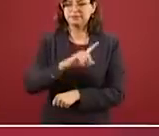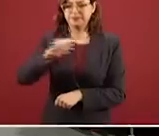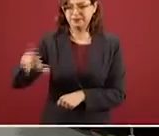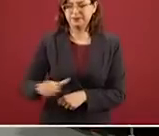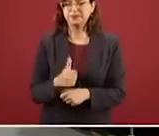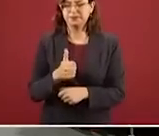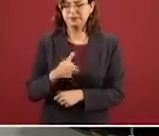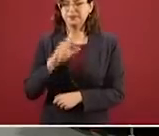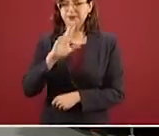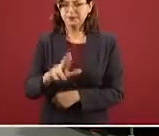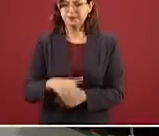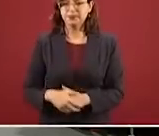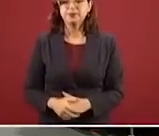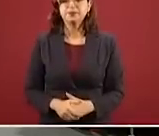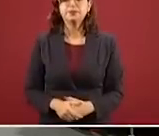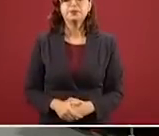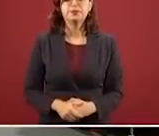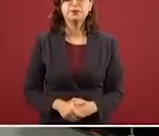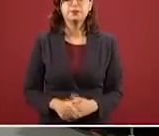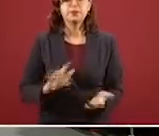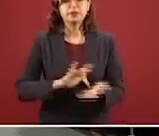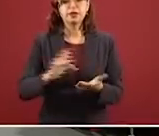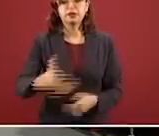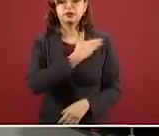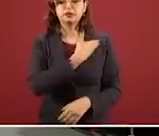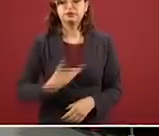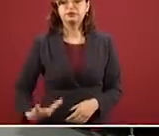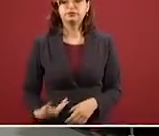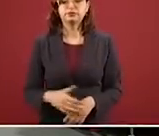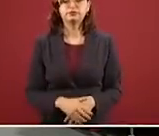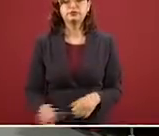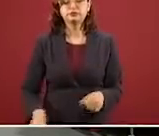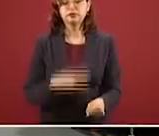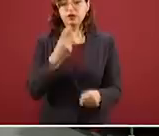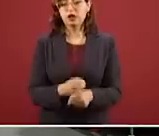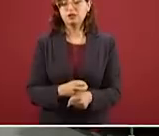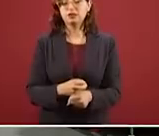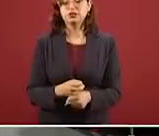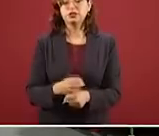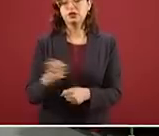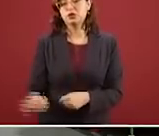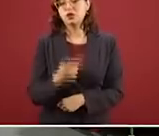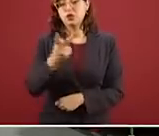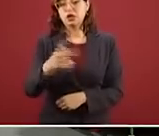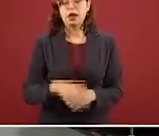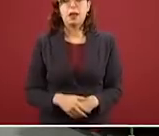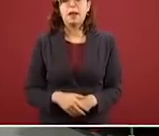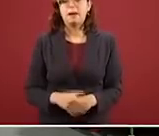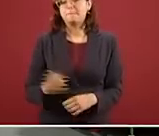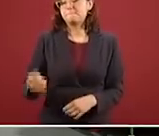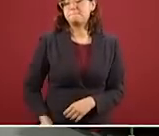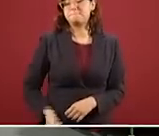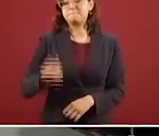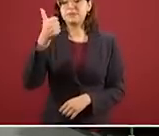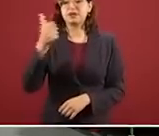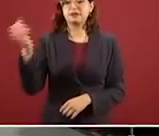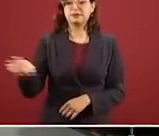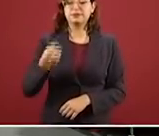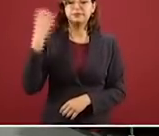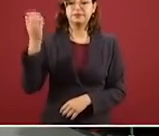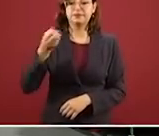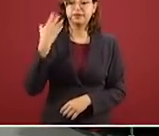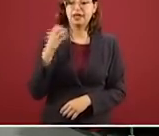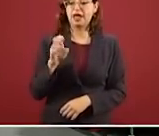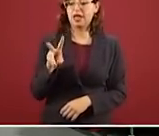resolverlo. Gracias, presidente. Mi segunda pregunta es, en su primera conferencia de prensa que ofreció a nuestro país el expresidente